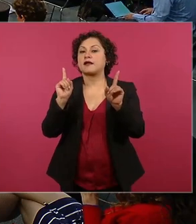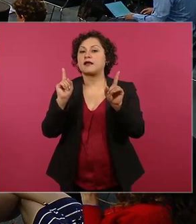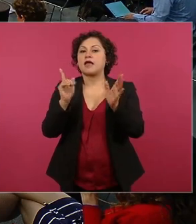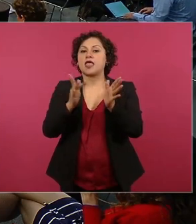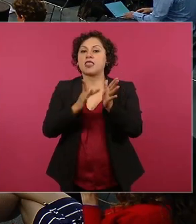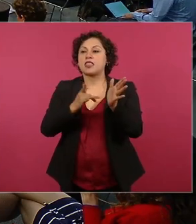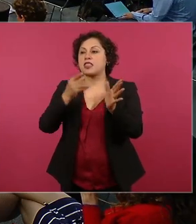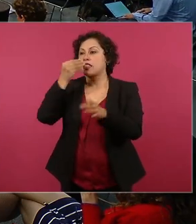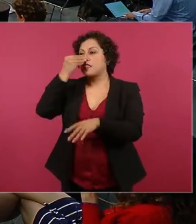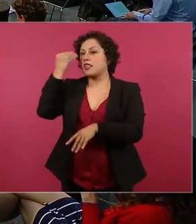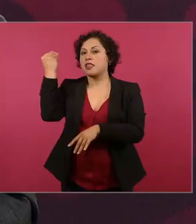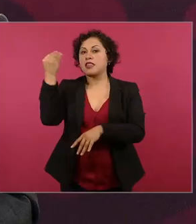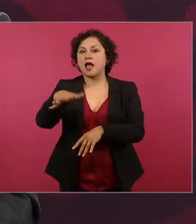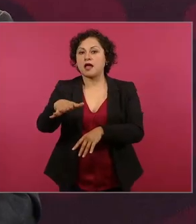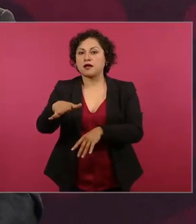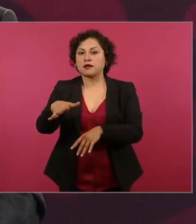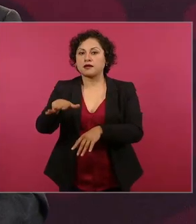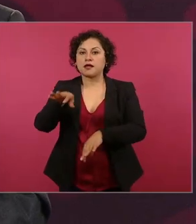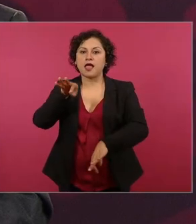tendencioso.